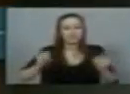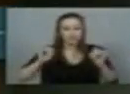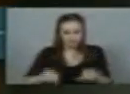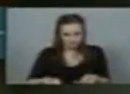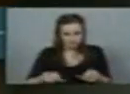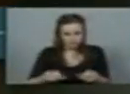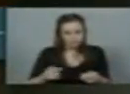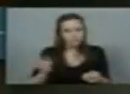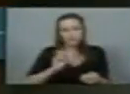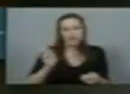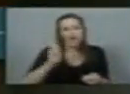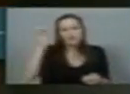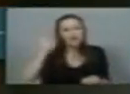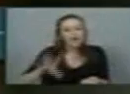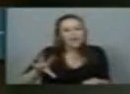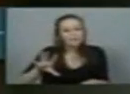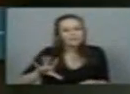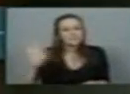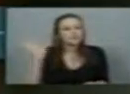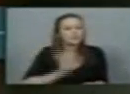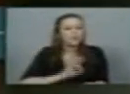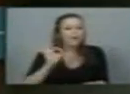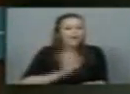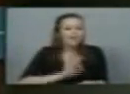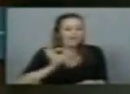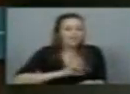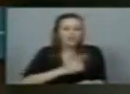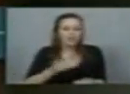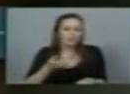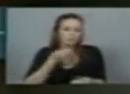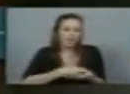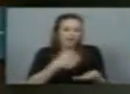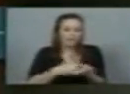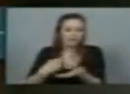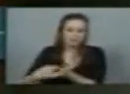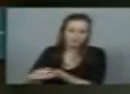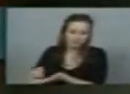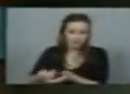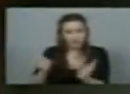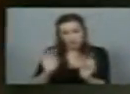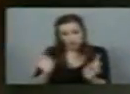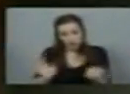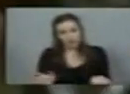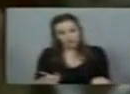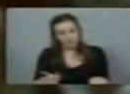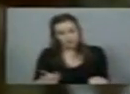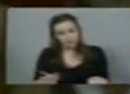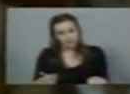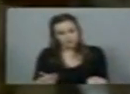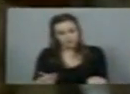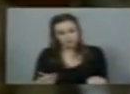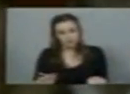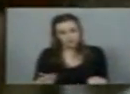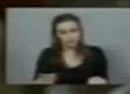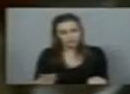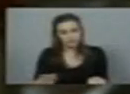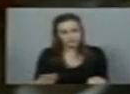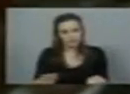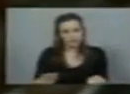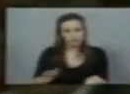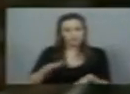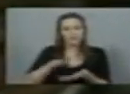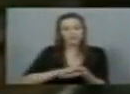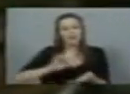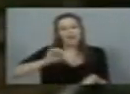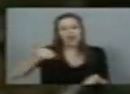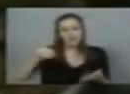No solo tiene sueldos siderales que van en detrimento del consolidado de ganancias